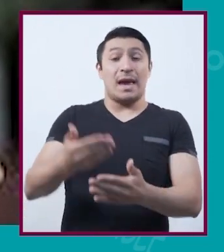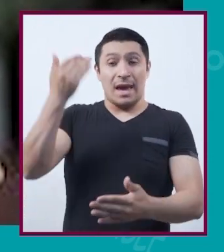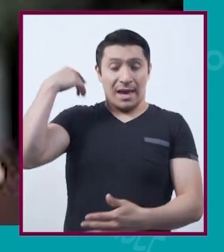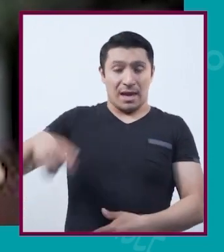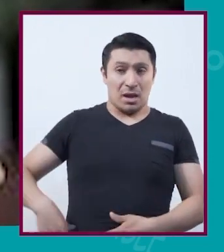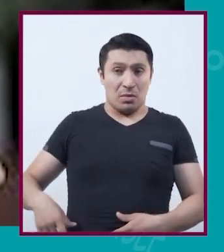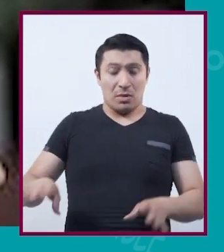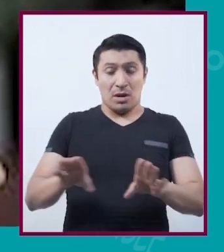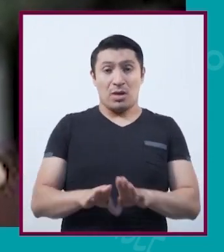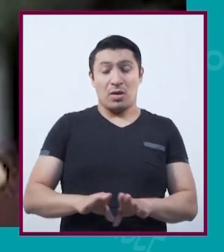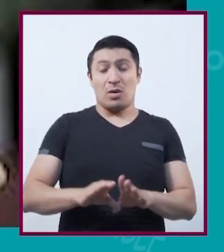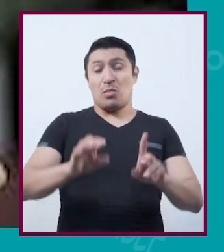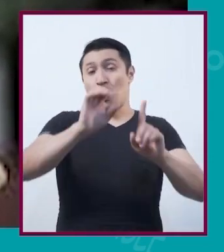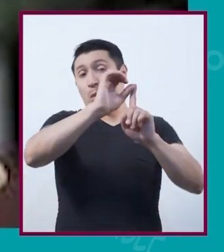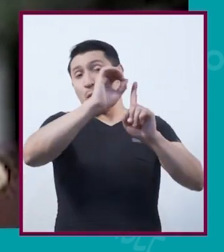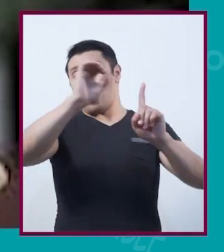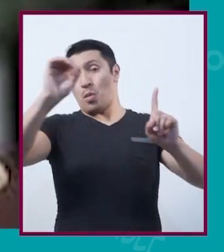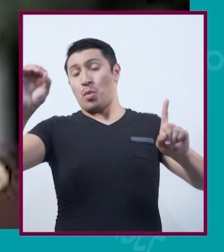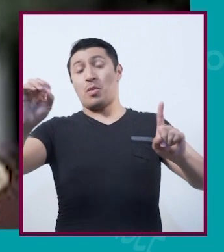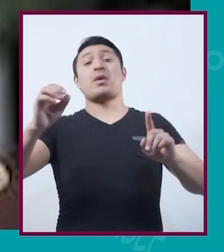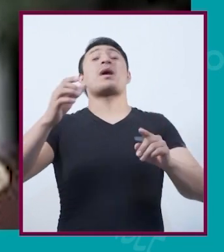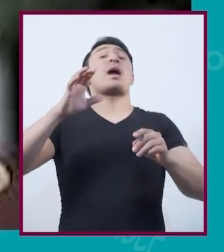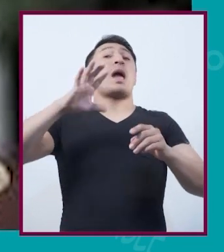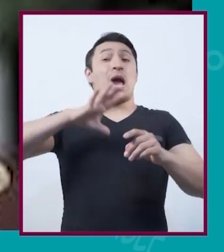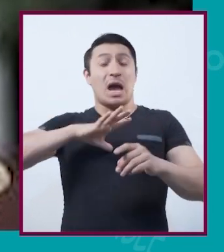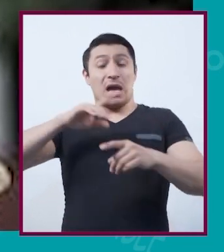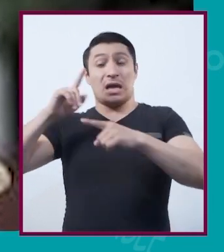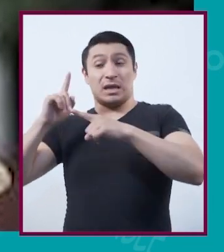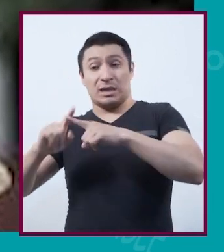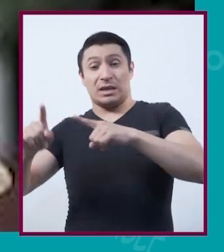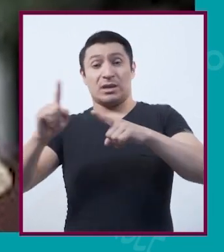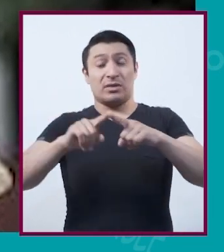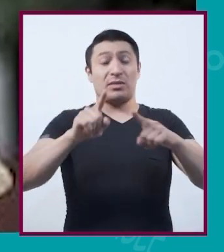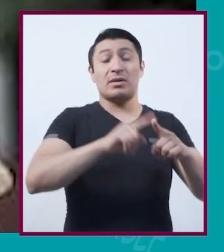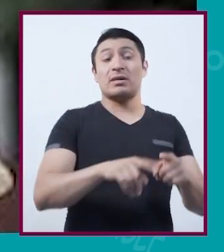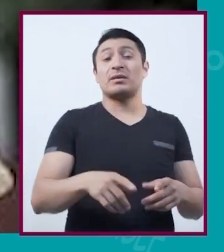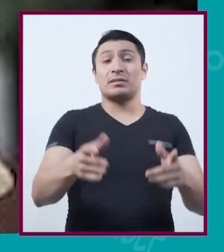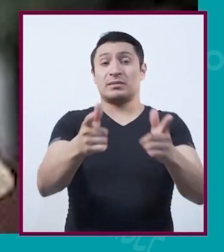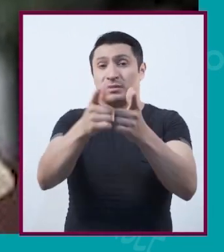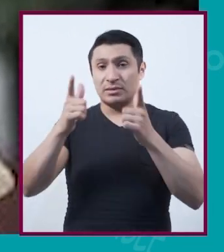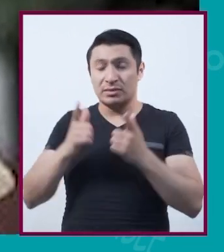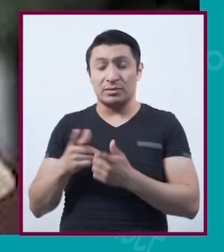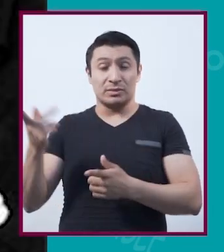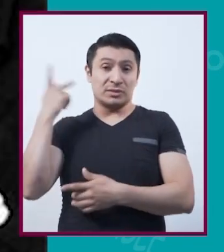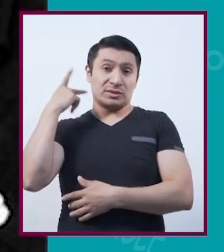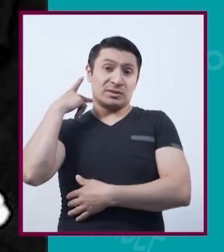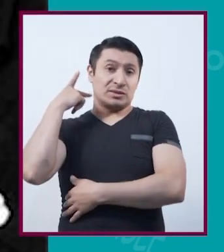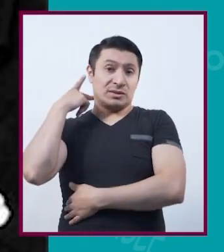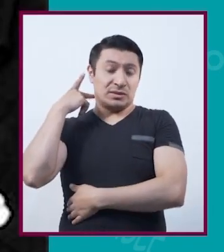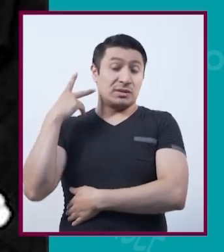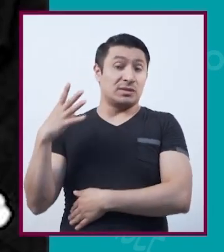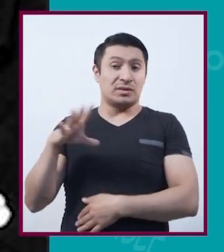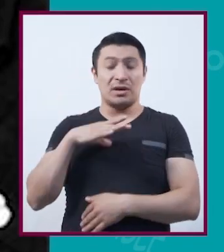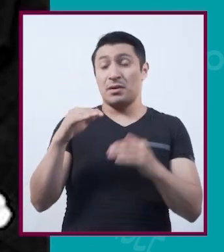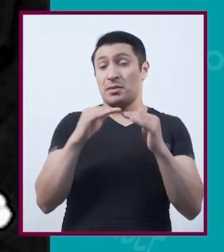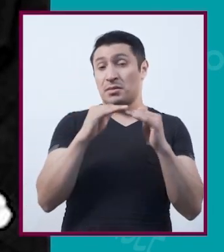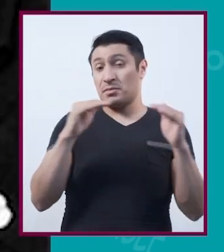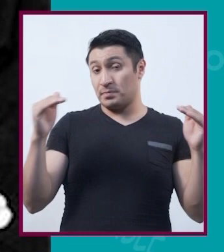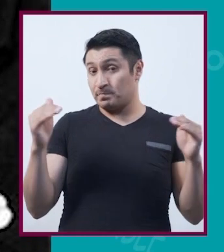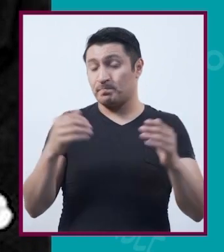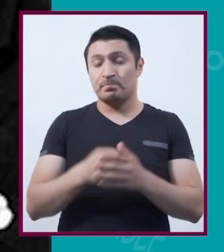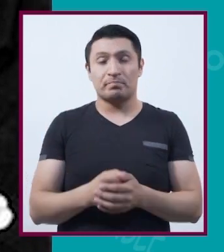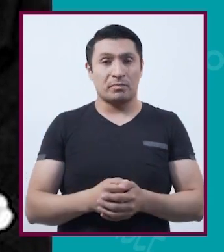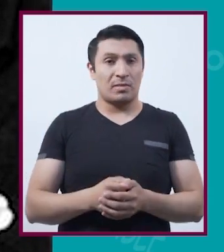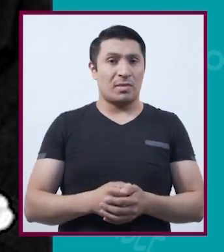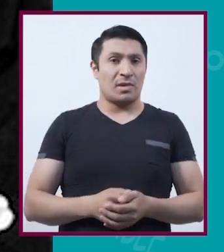no era absoluto porque se equilibraba con el poder de la Real Audiencia, el Tribunal Superior. El Tribunal del